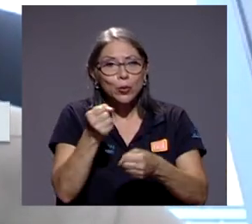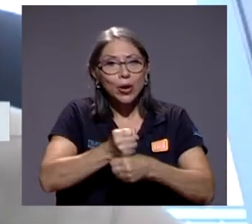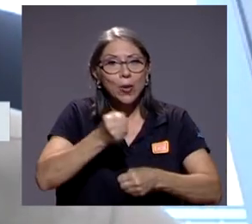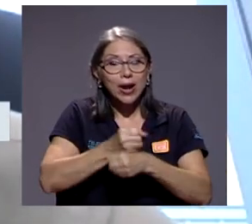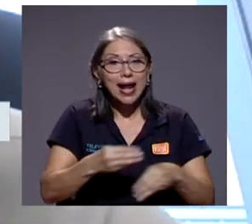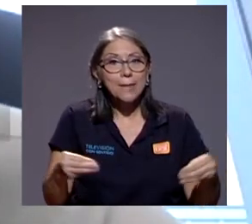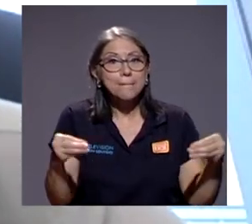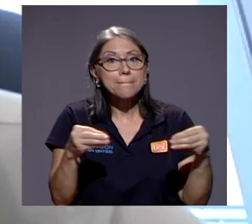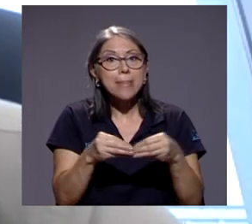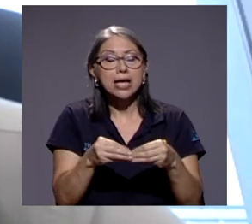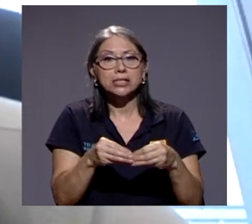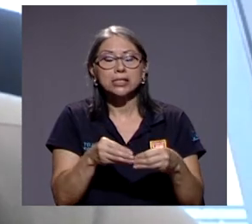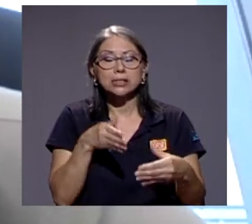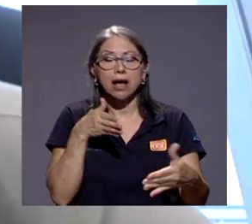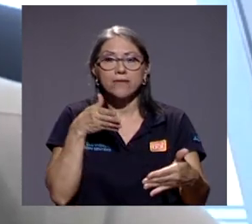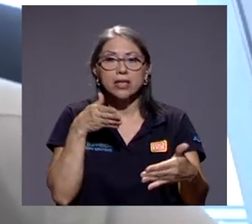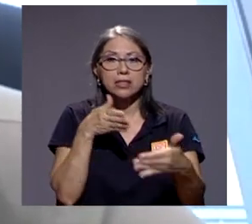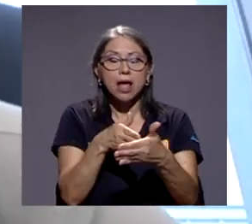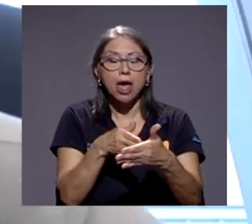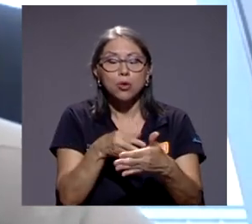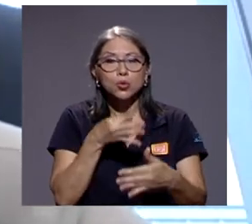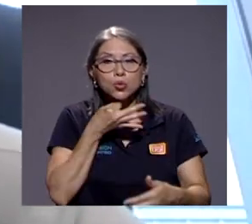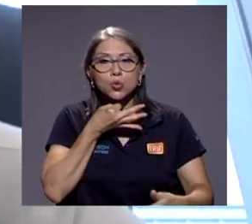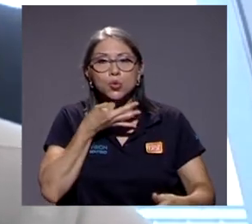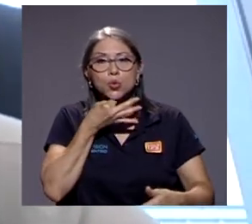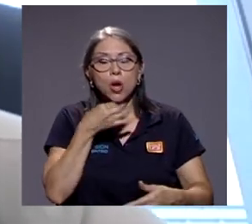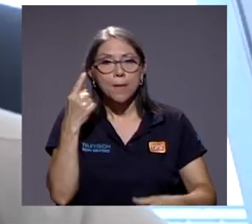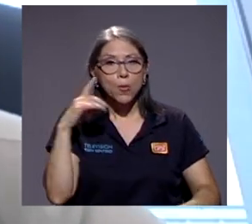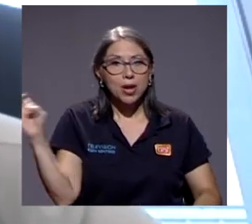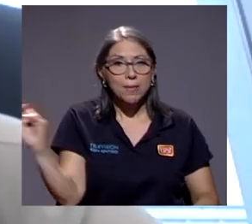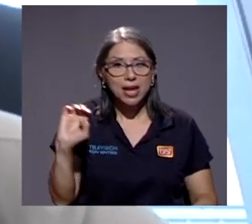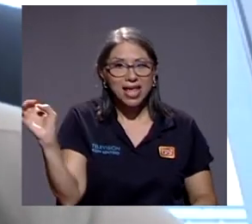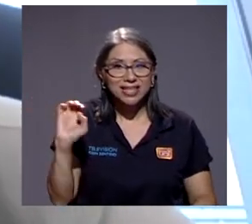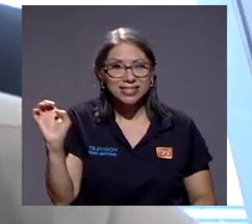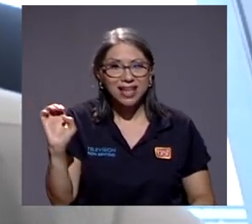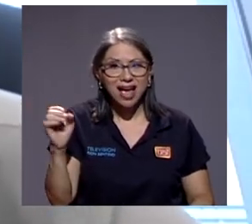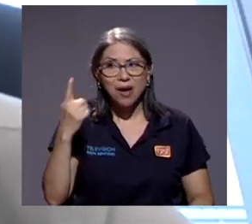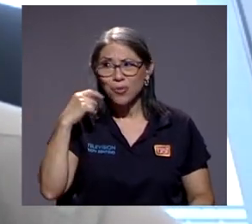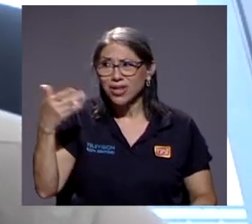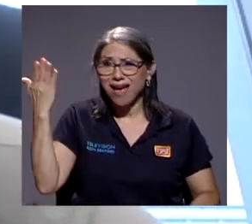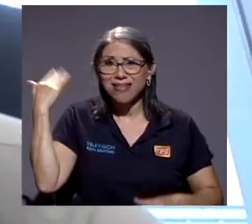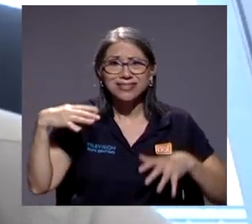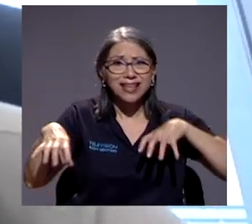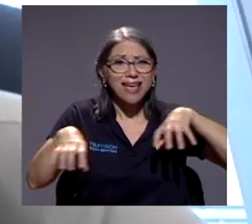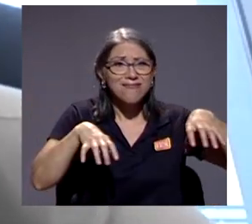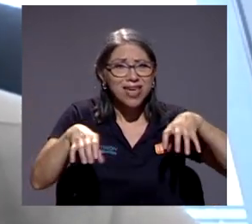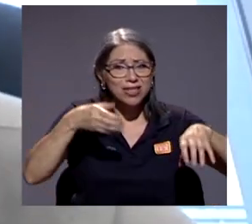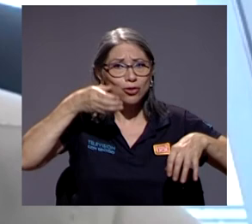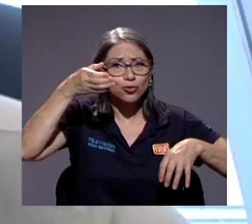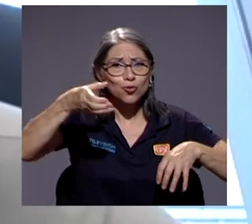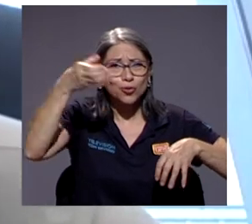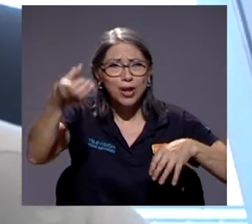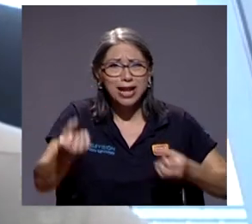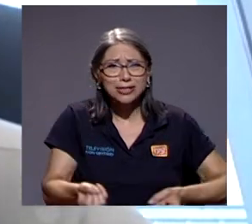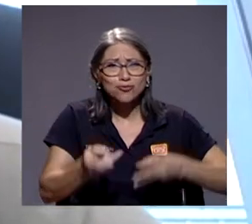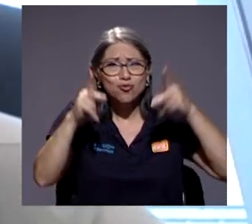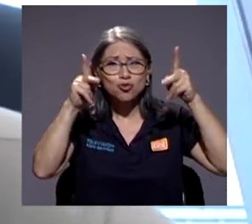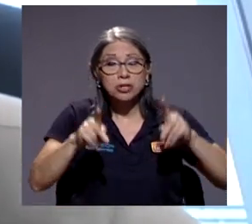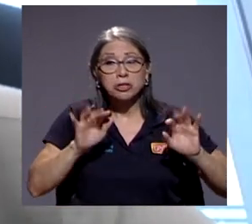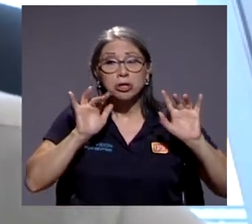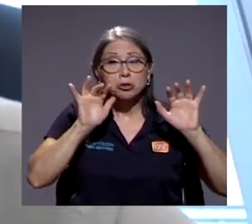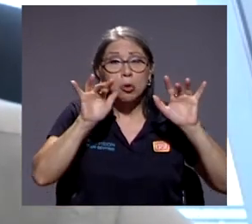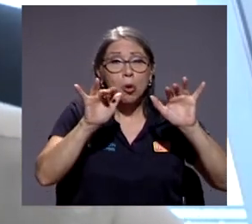afectado por esta emergencia todos los espectáculos masivos todos los eventos culturales que se organizaban con público